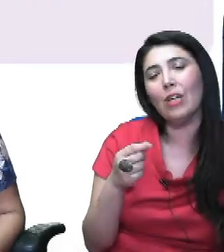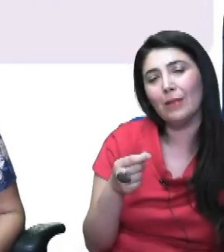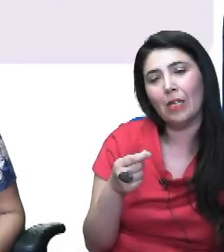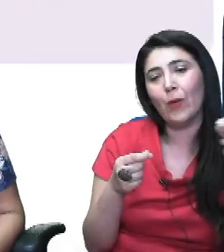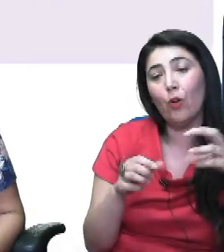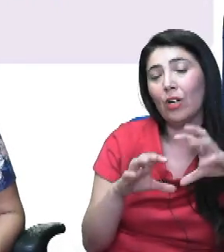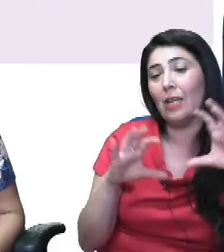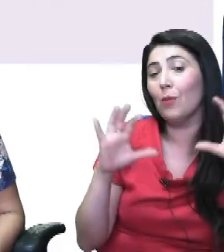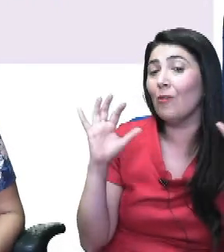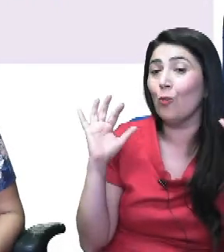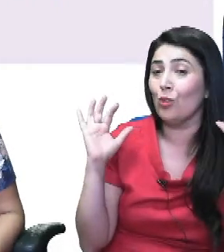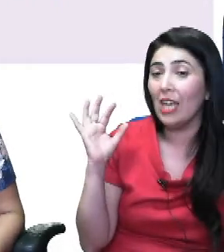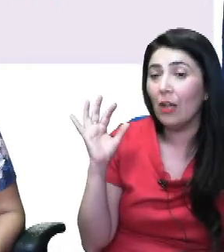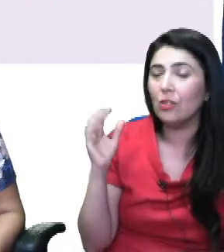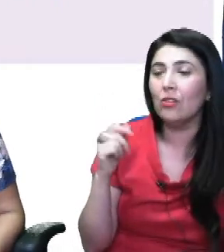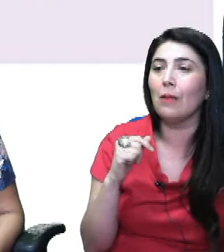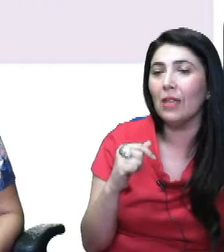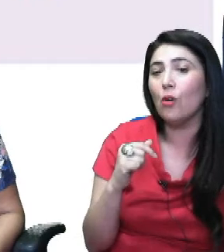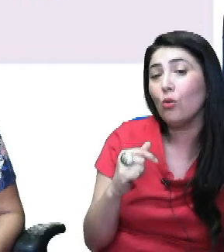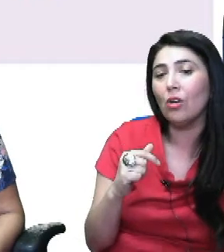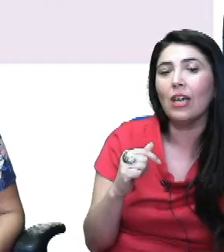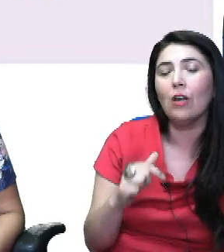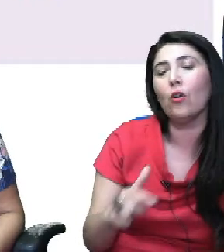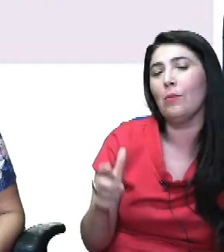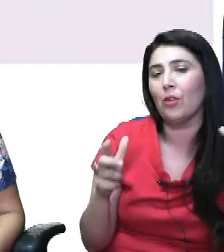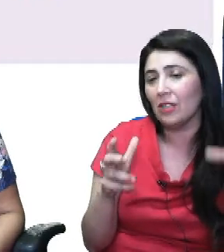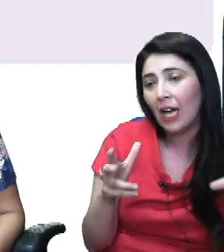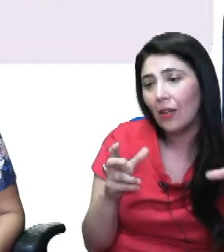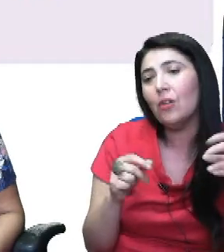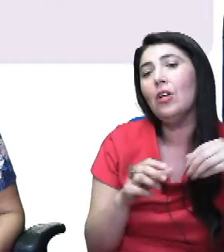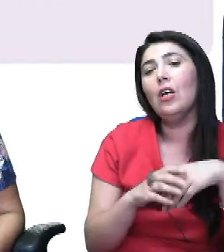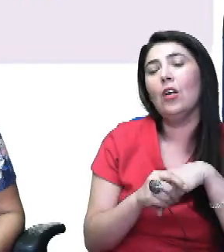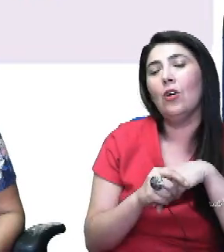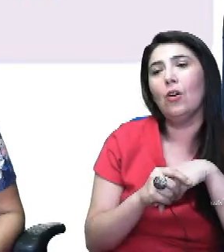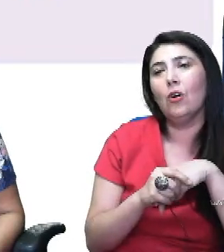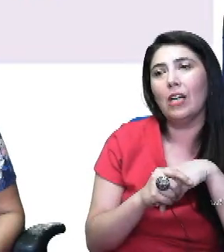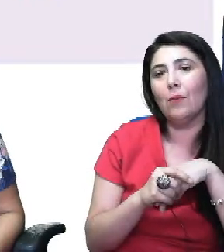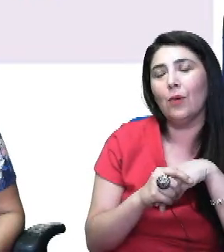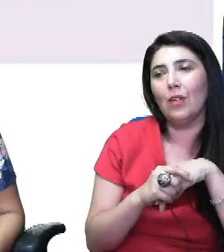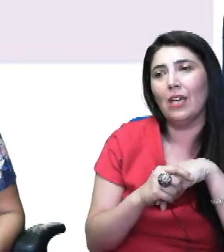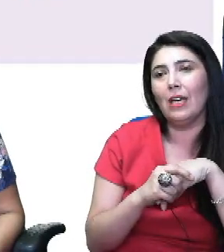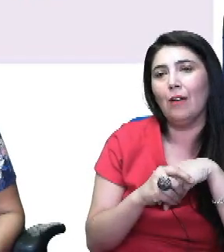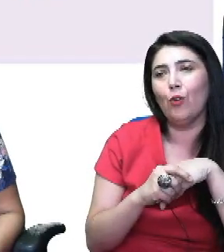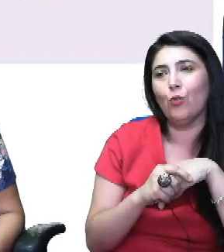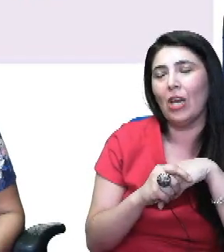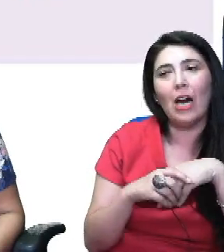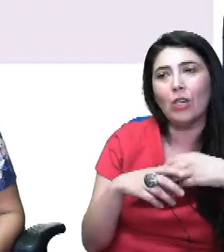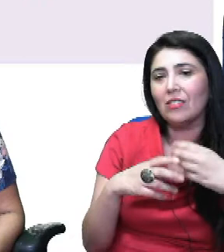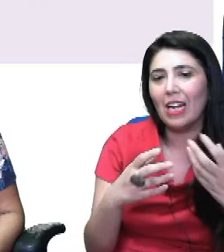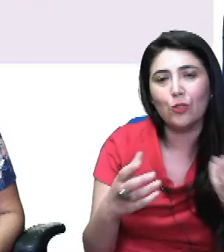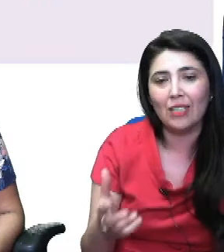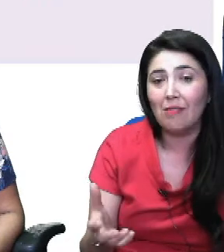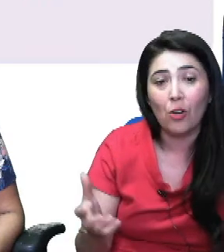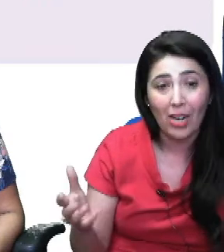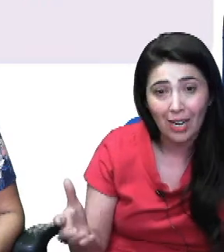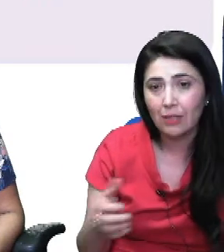no solamente lo que dan los organismos de voluntariado, sino también incluso los que dan los organismos de Estado, los organismos del voluntariado que se da